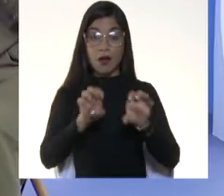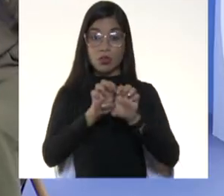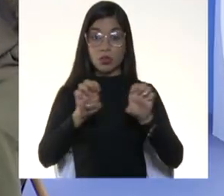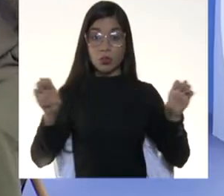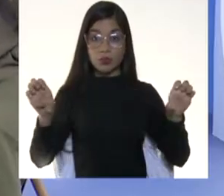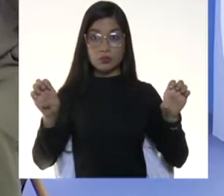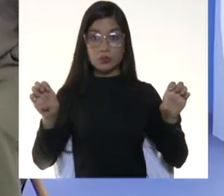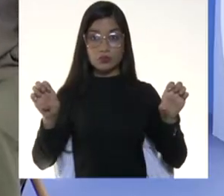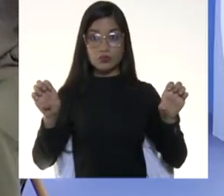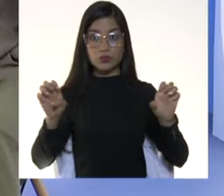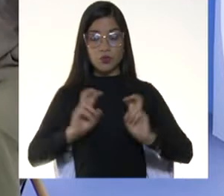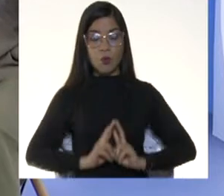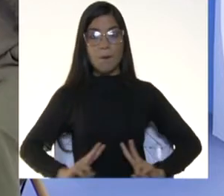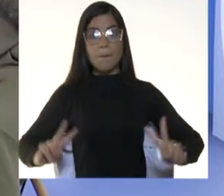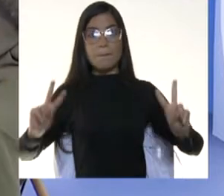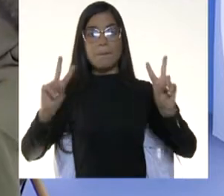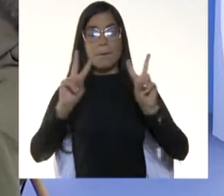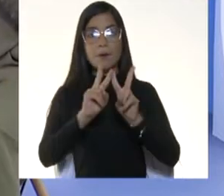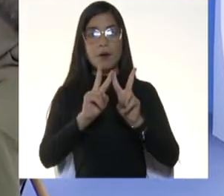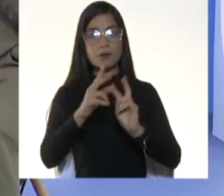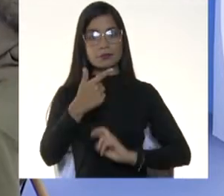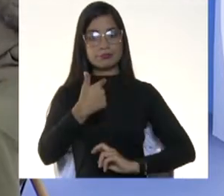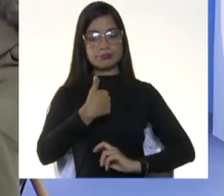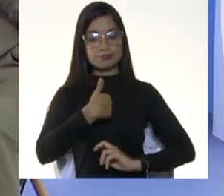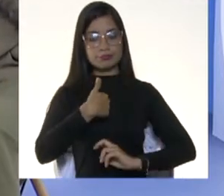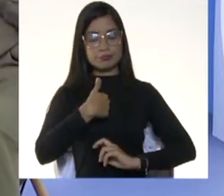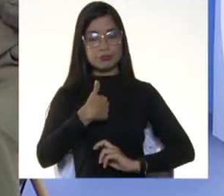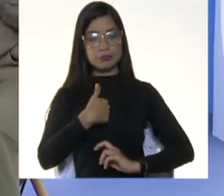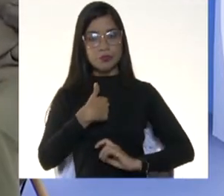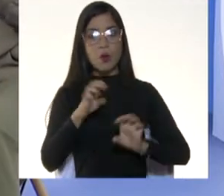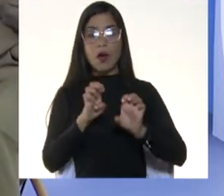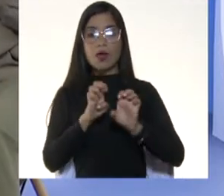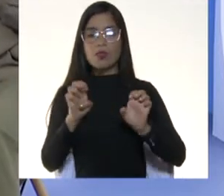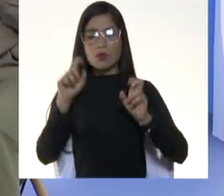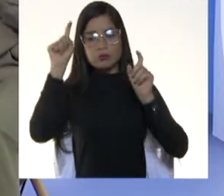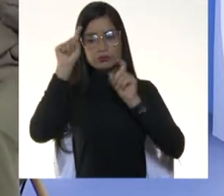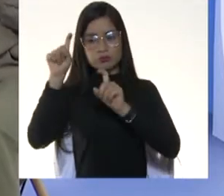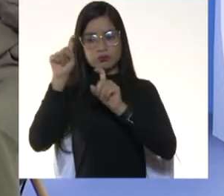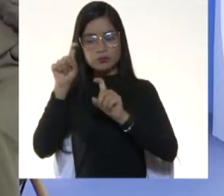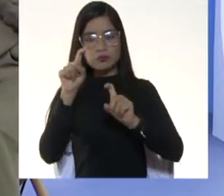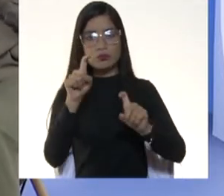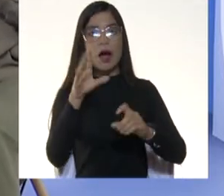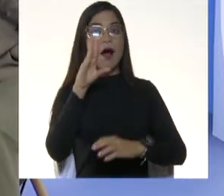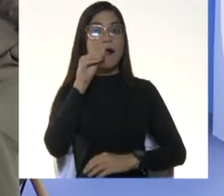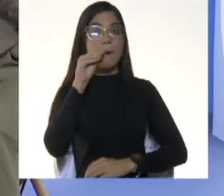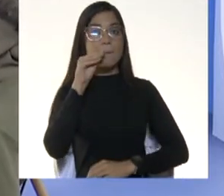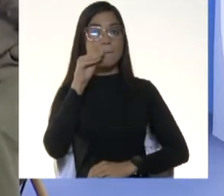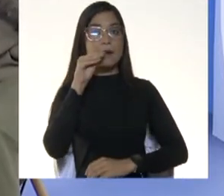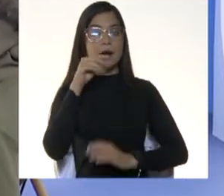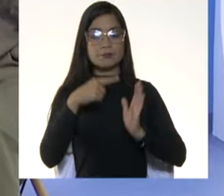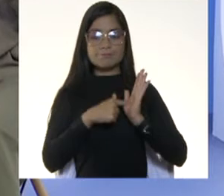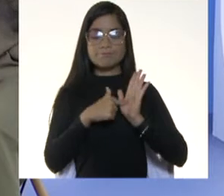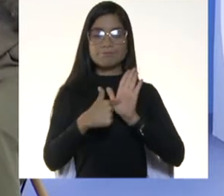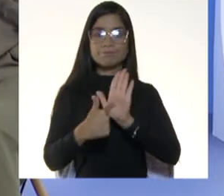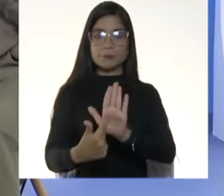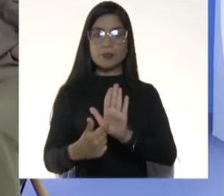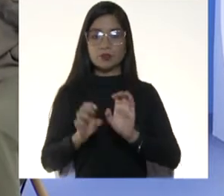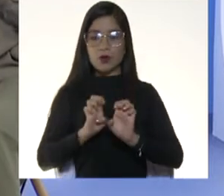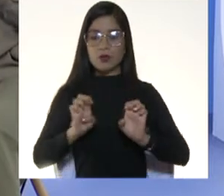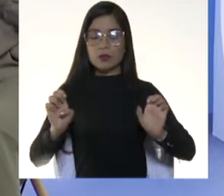al caminar, yo educo al formar. Y eso nos da relevancia en función a eso de la educación productiva. Educación y